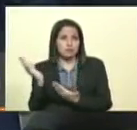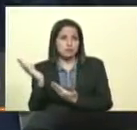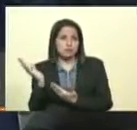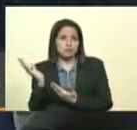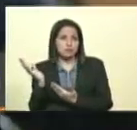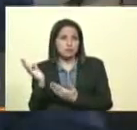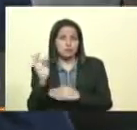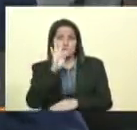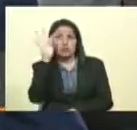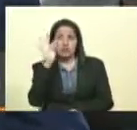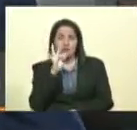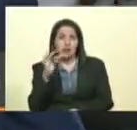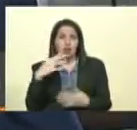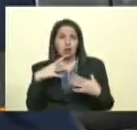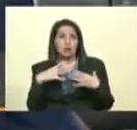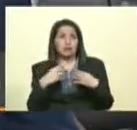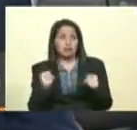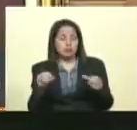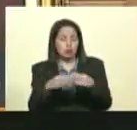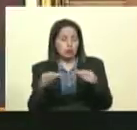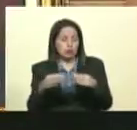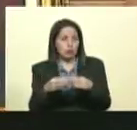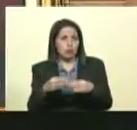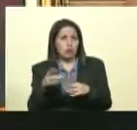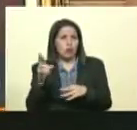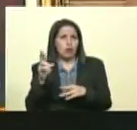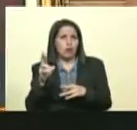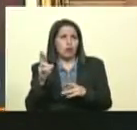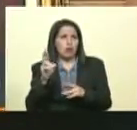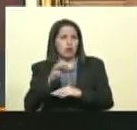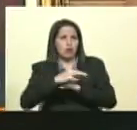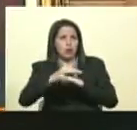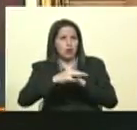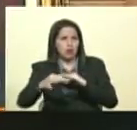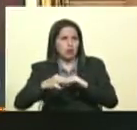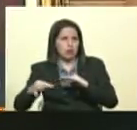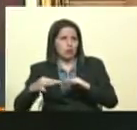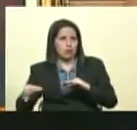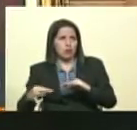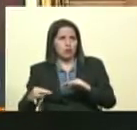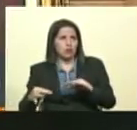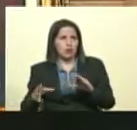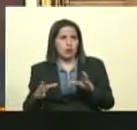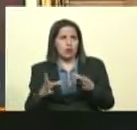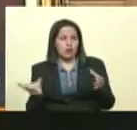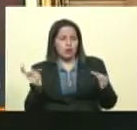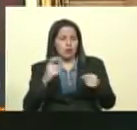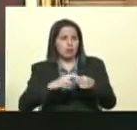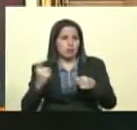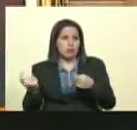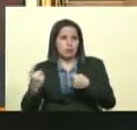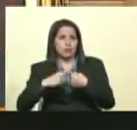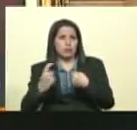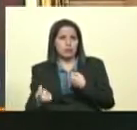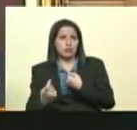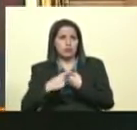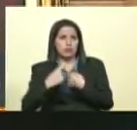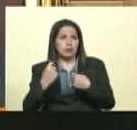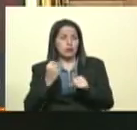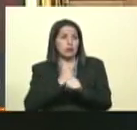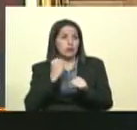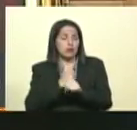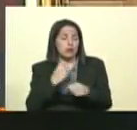Federación Nacional de Sindicatos Regionales, Sectoriales y Conexos de Trabajadores del Sector